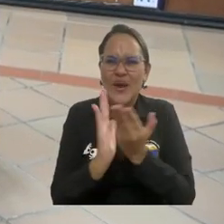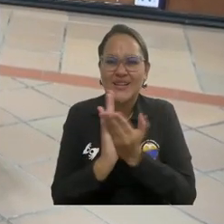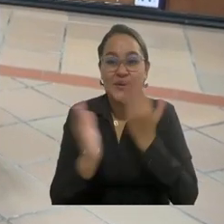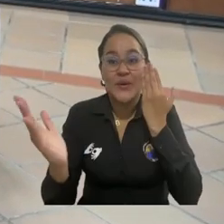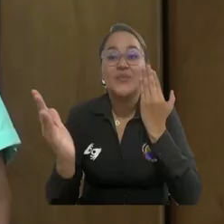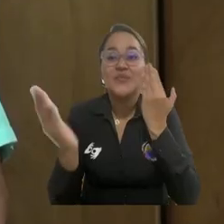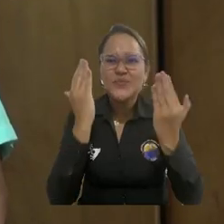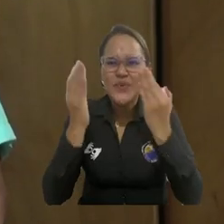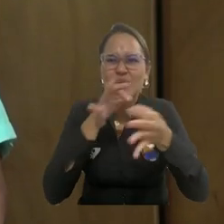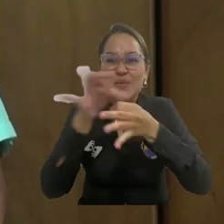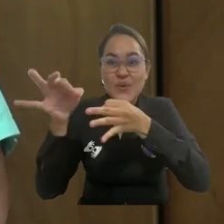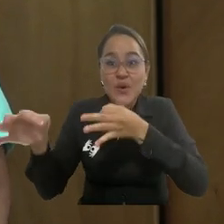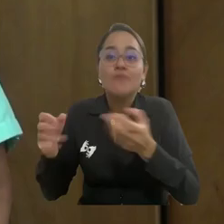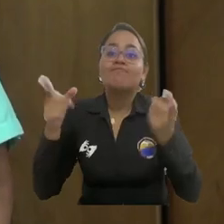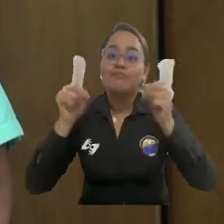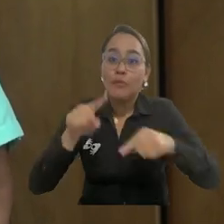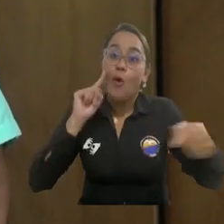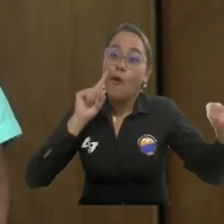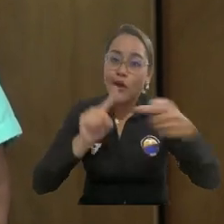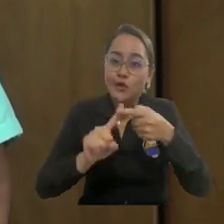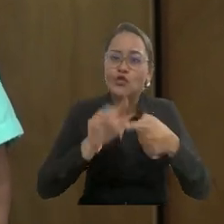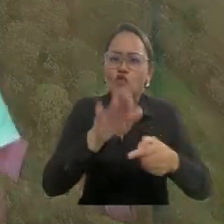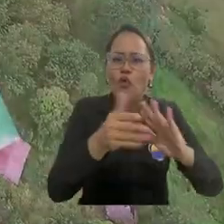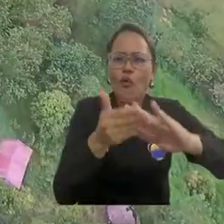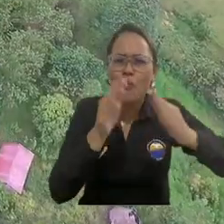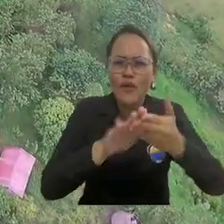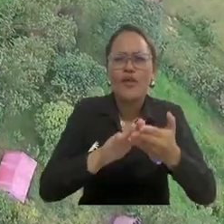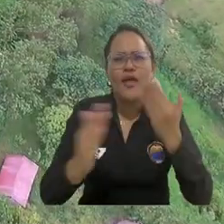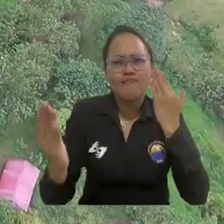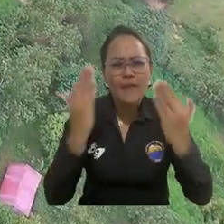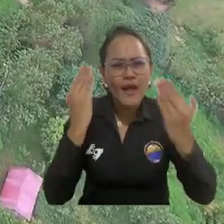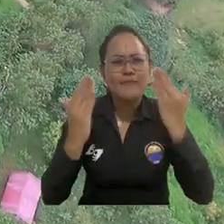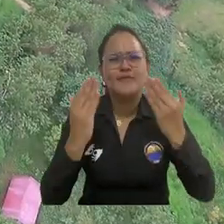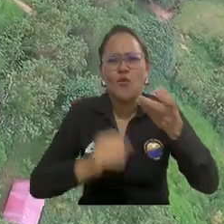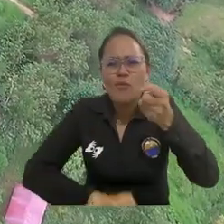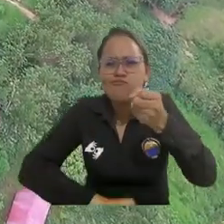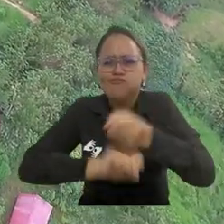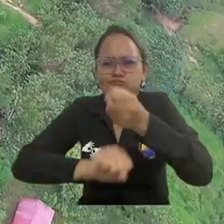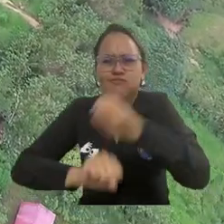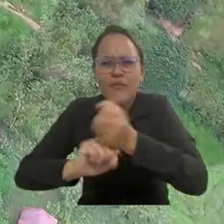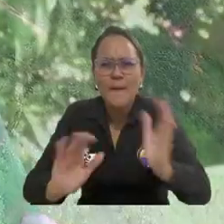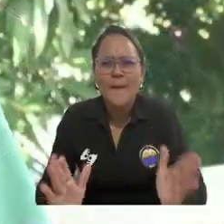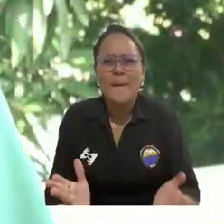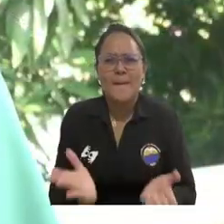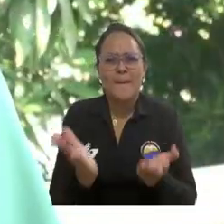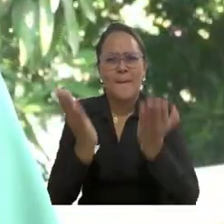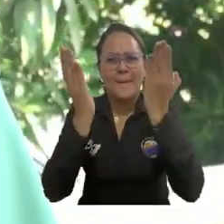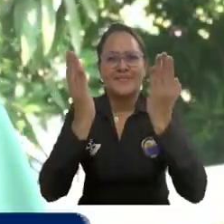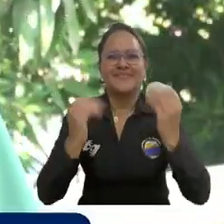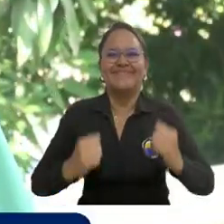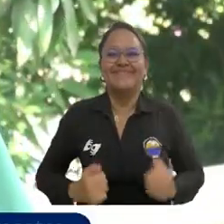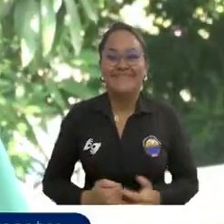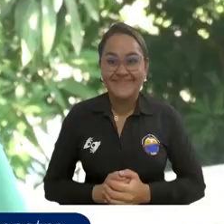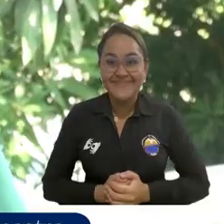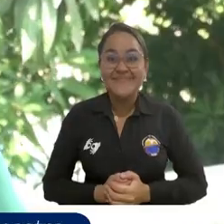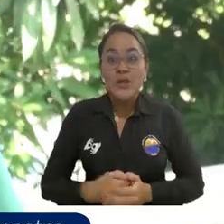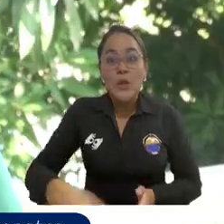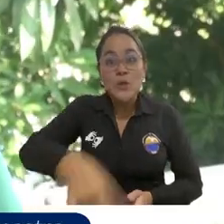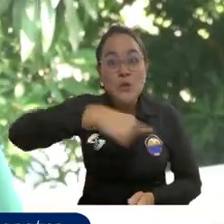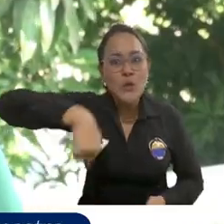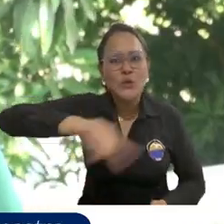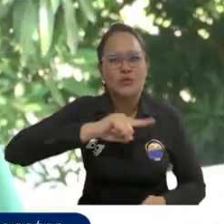también representa un compromiso renovado con el desarrollo y el bienestar de las comunidades campesinas. Es una apuesta importante pues para